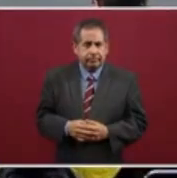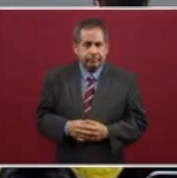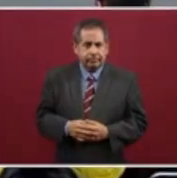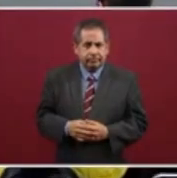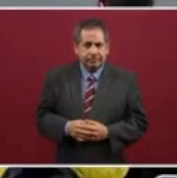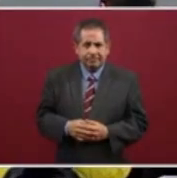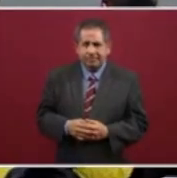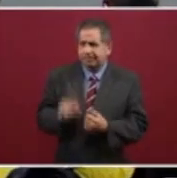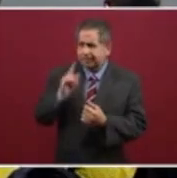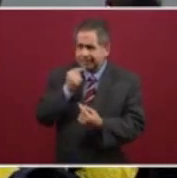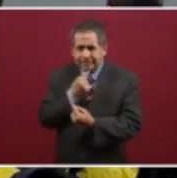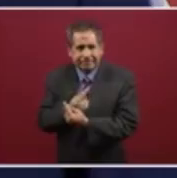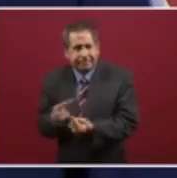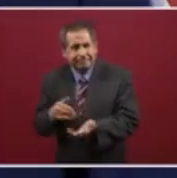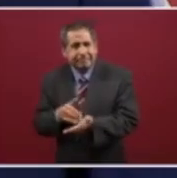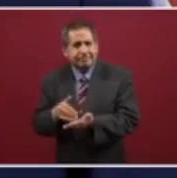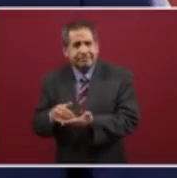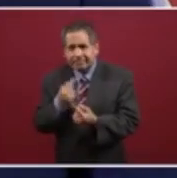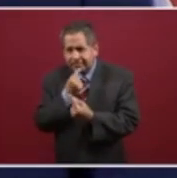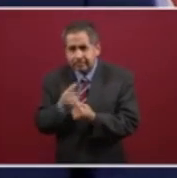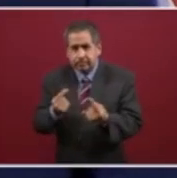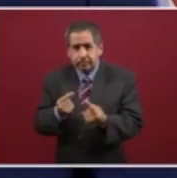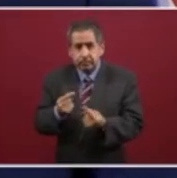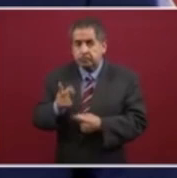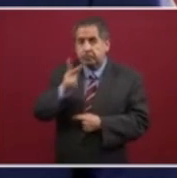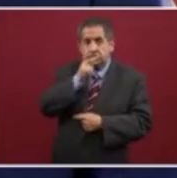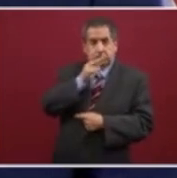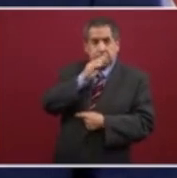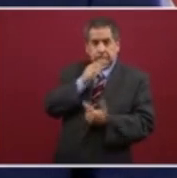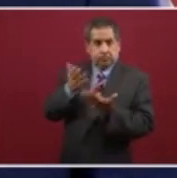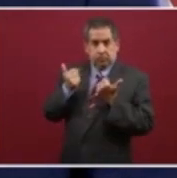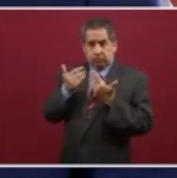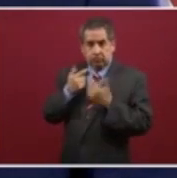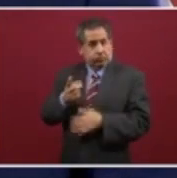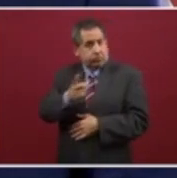y miles de niños sin padres, solos?